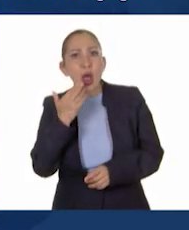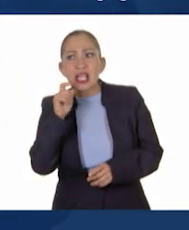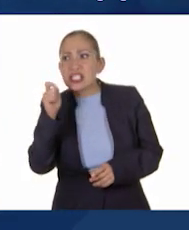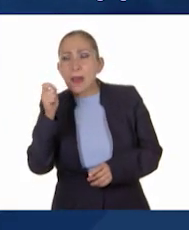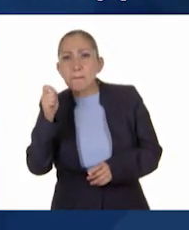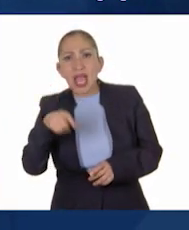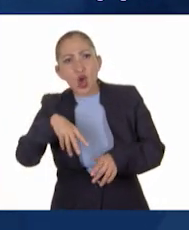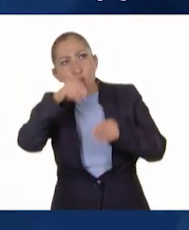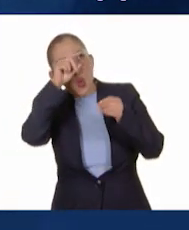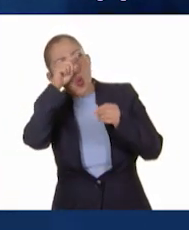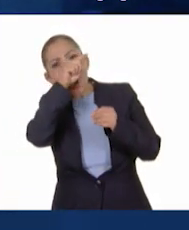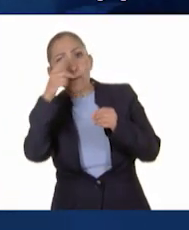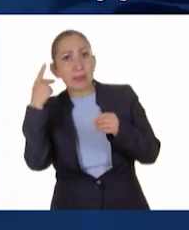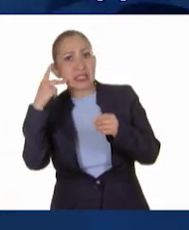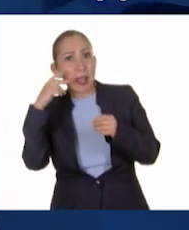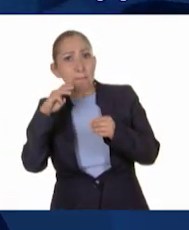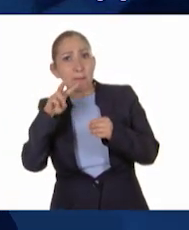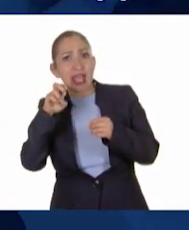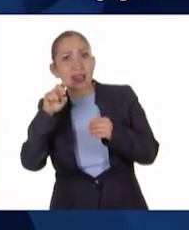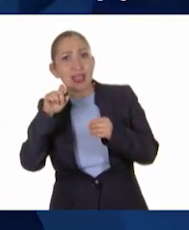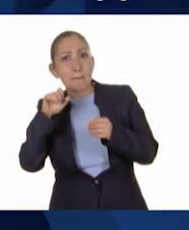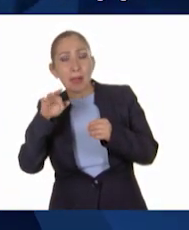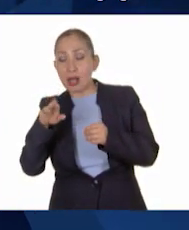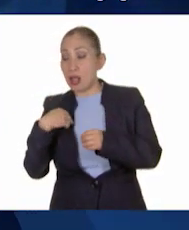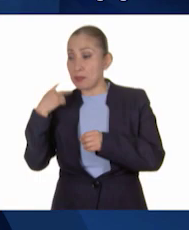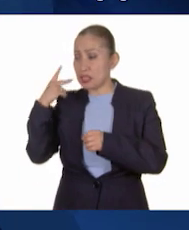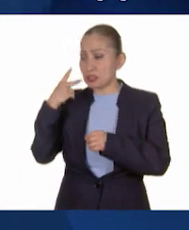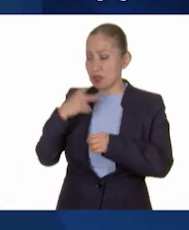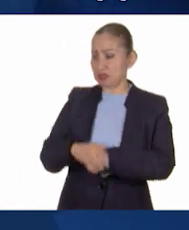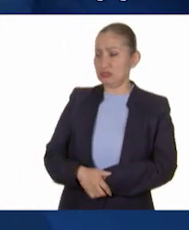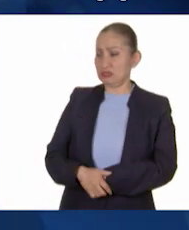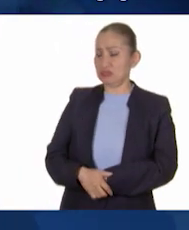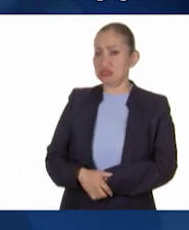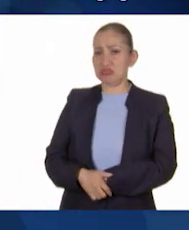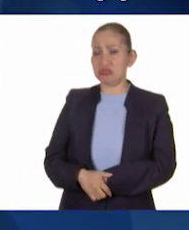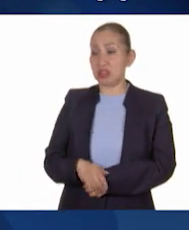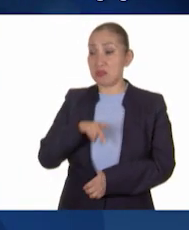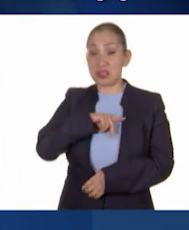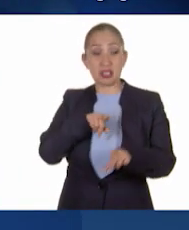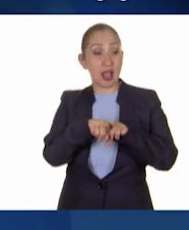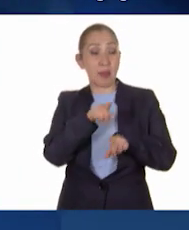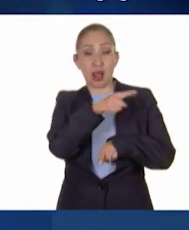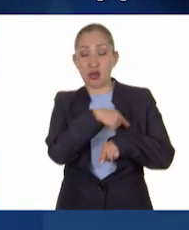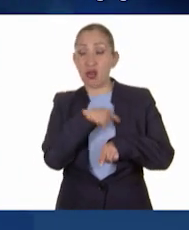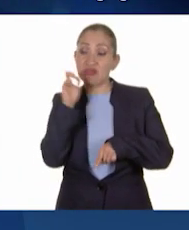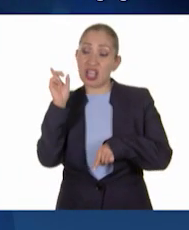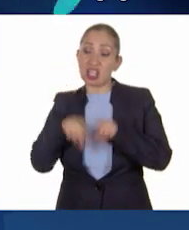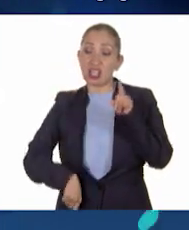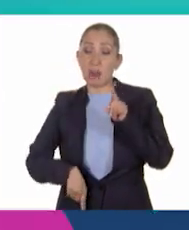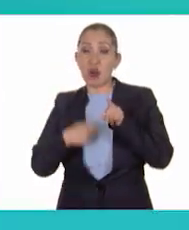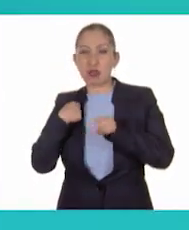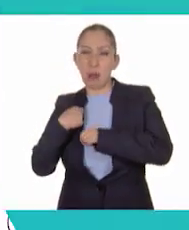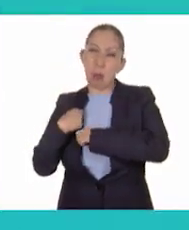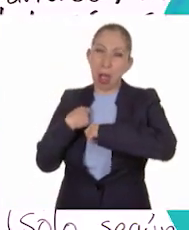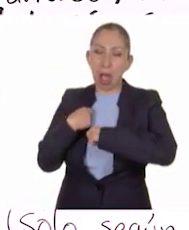del torreón, príncipe Verdemar? El príncipe Verdemar. Mis hermanos y yo derribaremos la